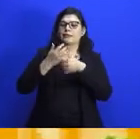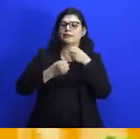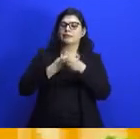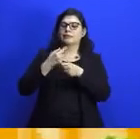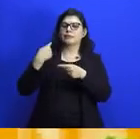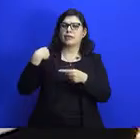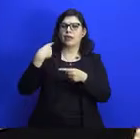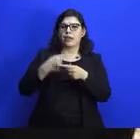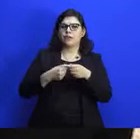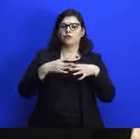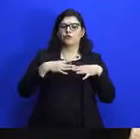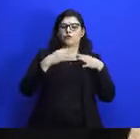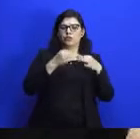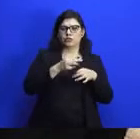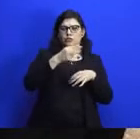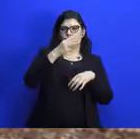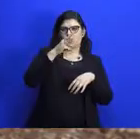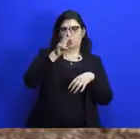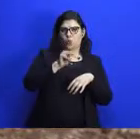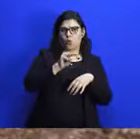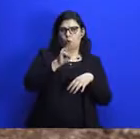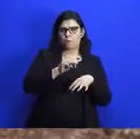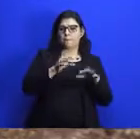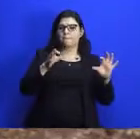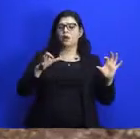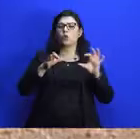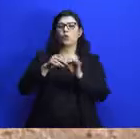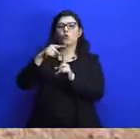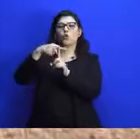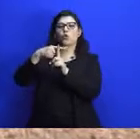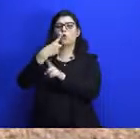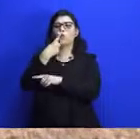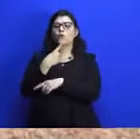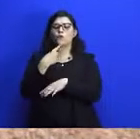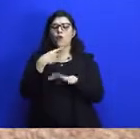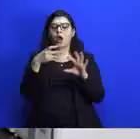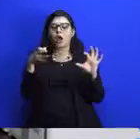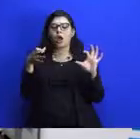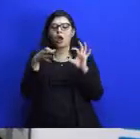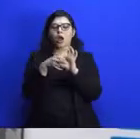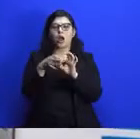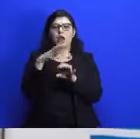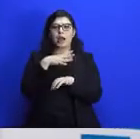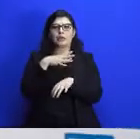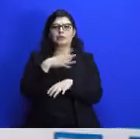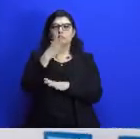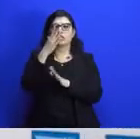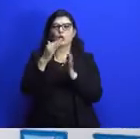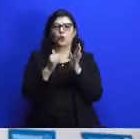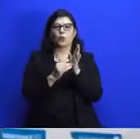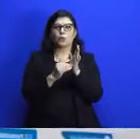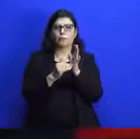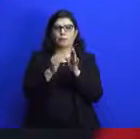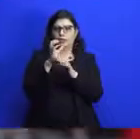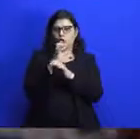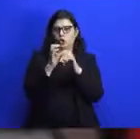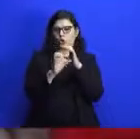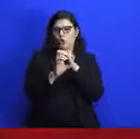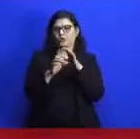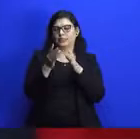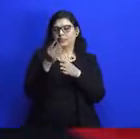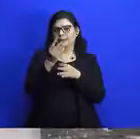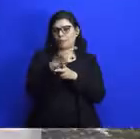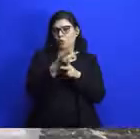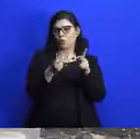Fundación Walmart de México con la Cruz Roja Mexicana para crear un fondo revolvente de 5.000 despensas que incluyen alimentos básicos